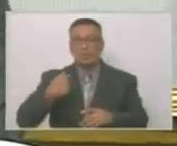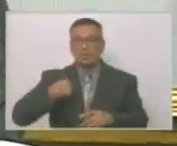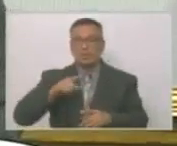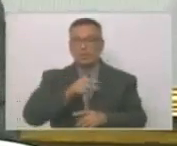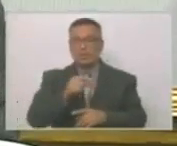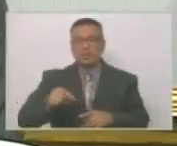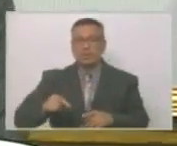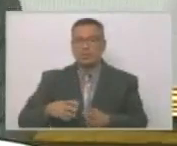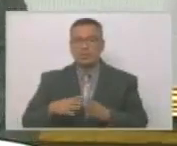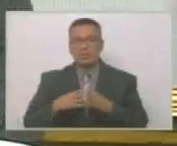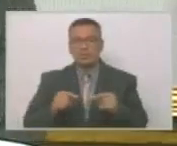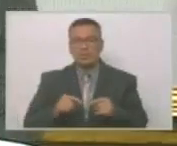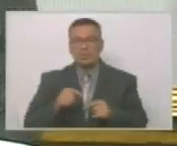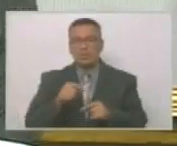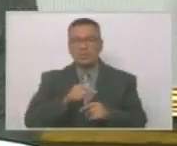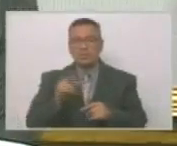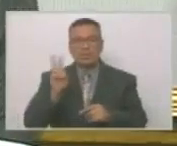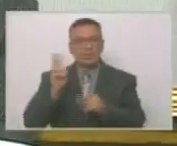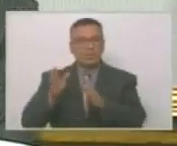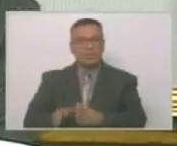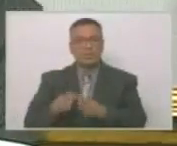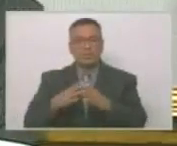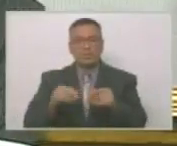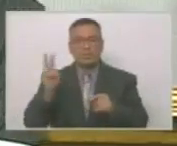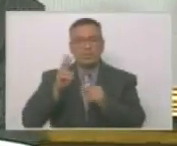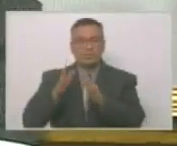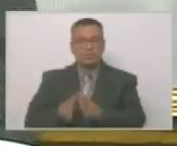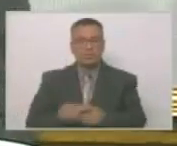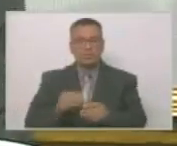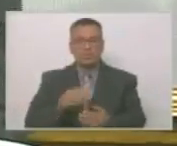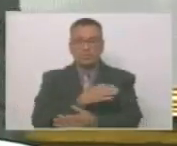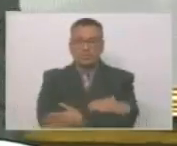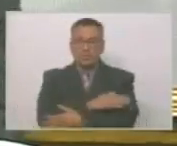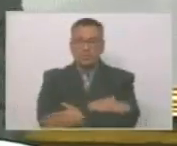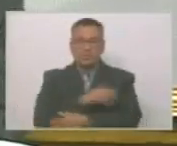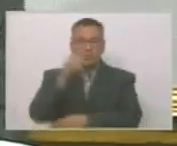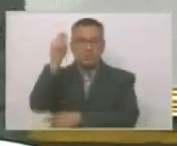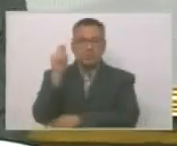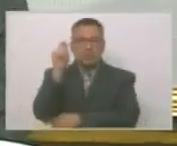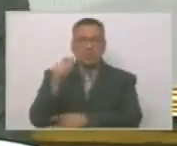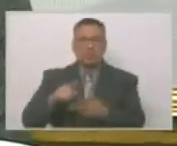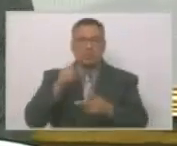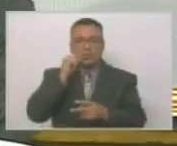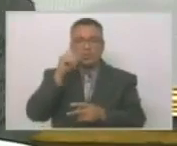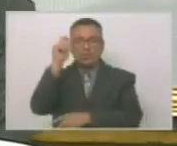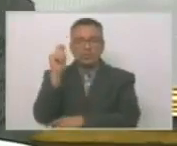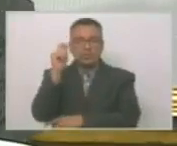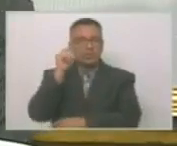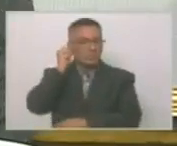y merecemos todas las venezolanas y todos los venezolanos. Felicitaciones, diputadas y diputados.